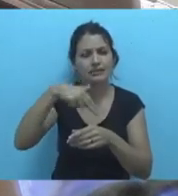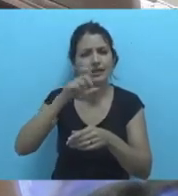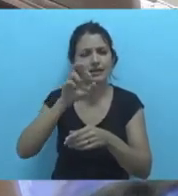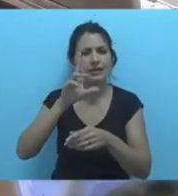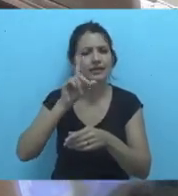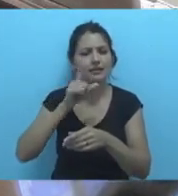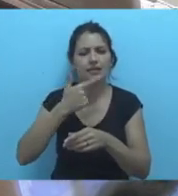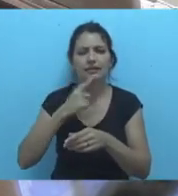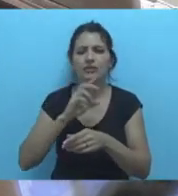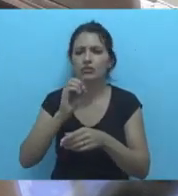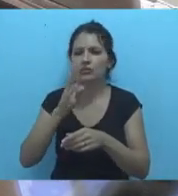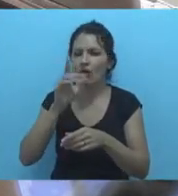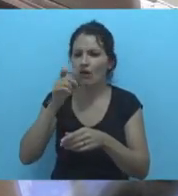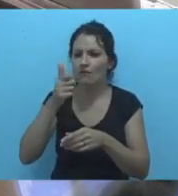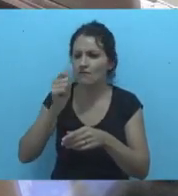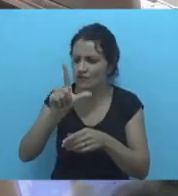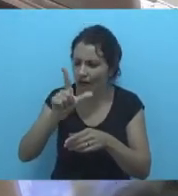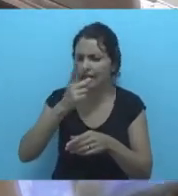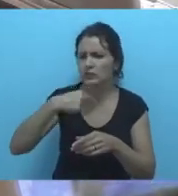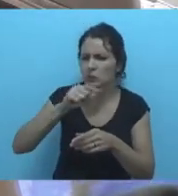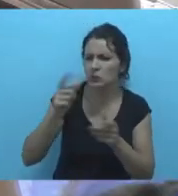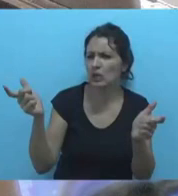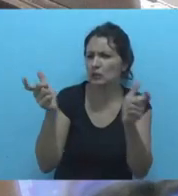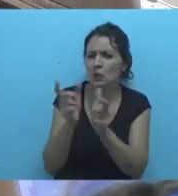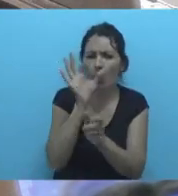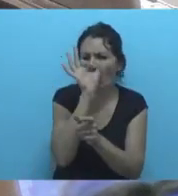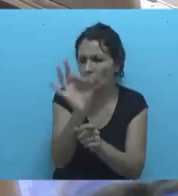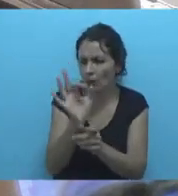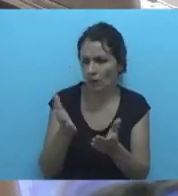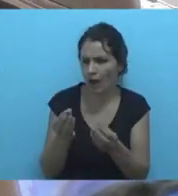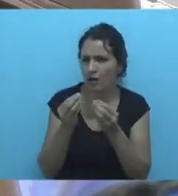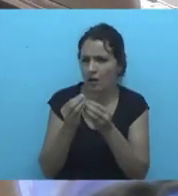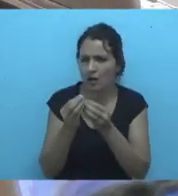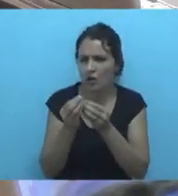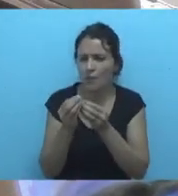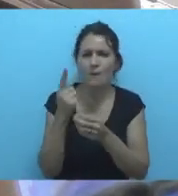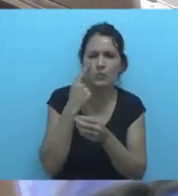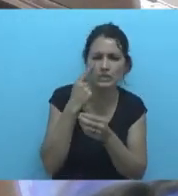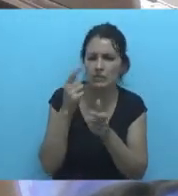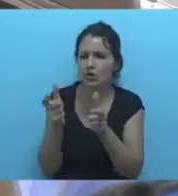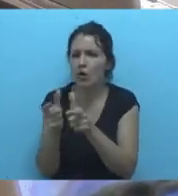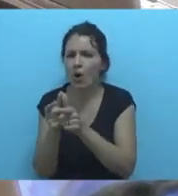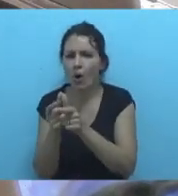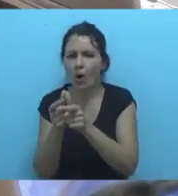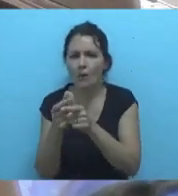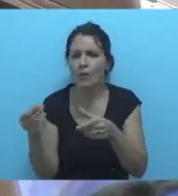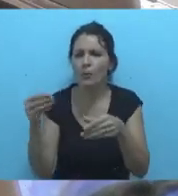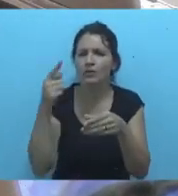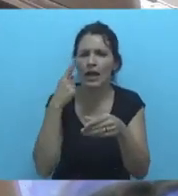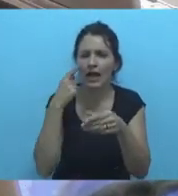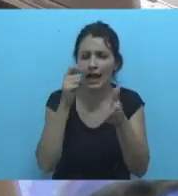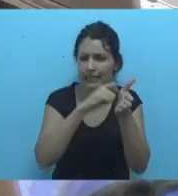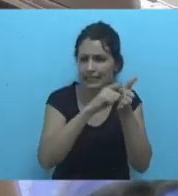Ministerio para enterarnos de cuál era la forma de que podían ingresar municipios y comunas. ¿Sabe cuánto